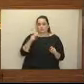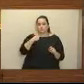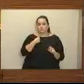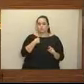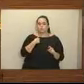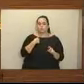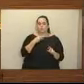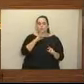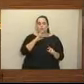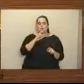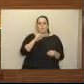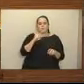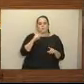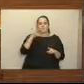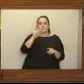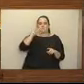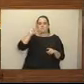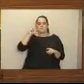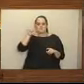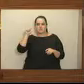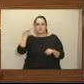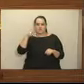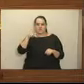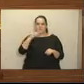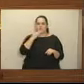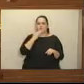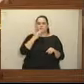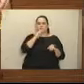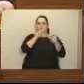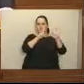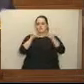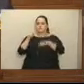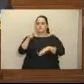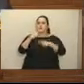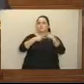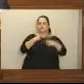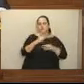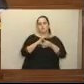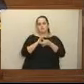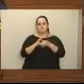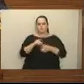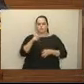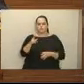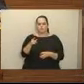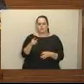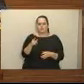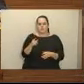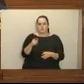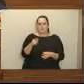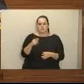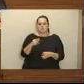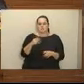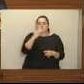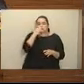ciudadano Javier Fernández, de 66 años, con familia y amigos, y con un patrimonio personal de honradez que yo no